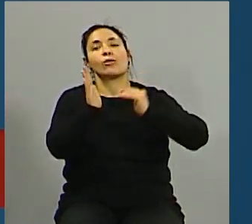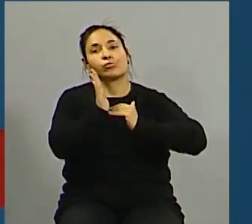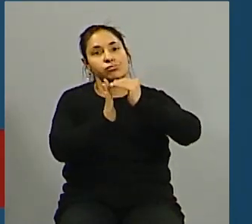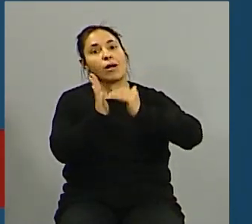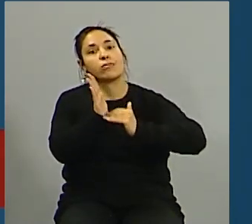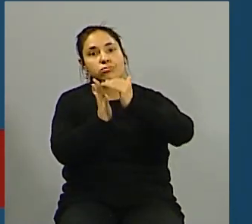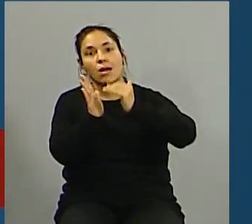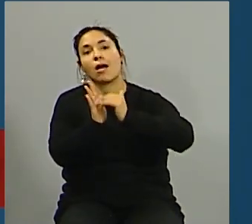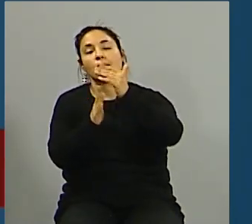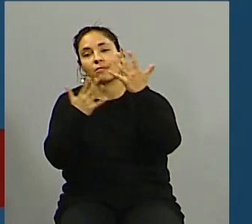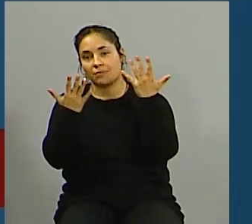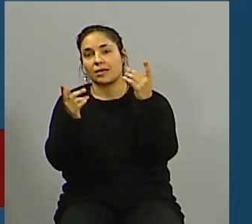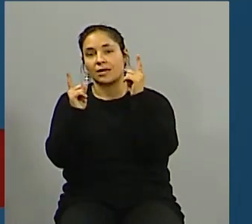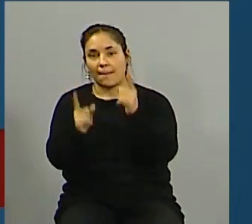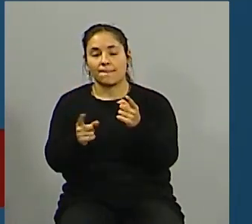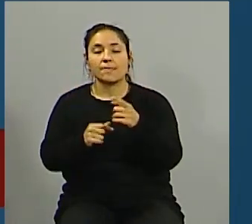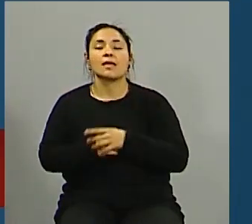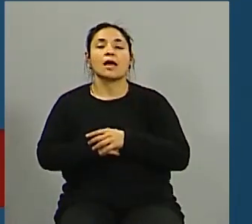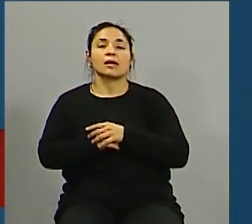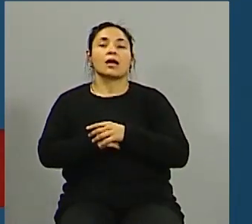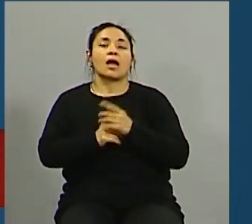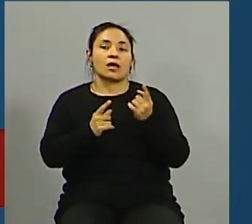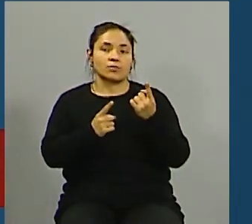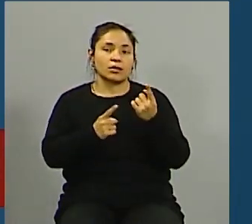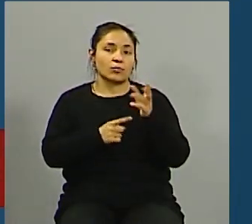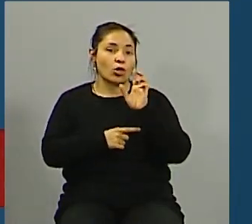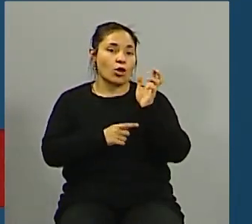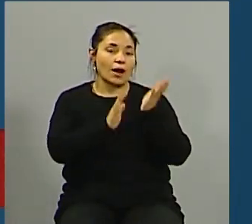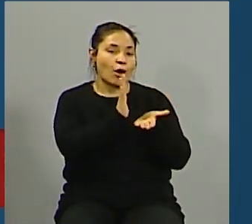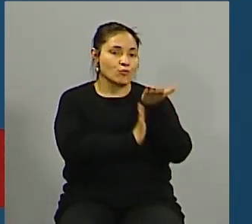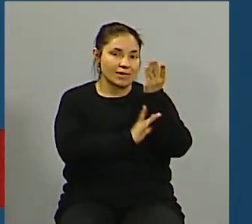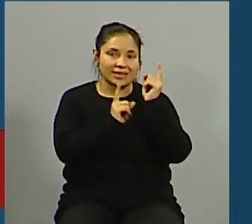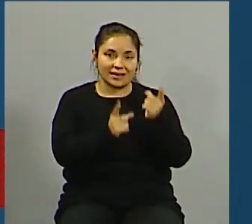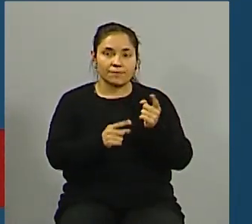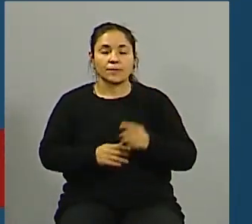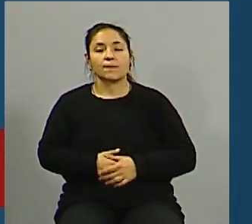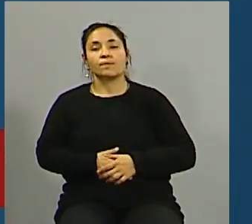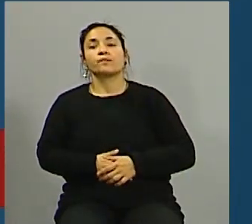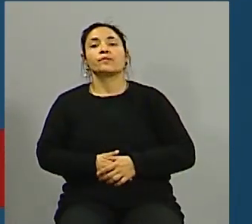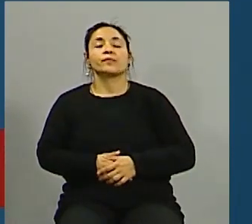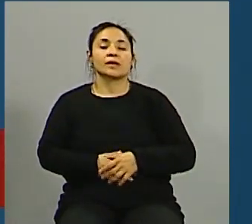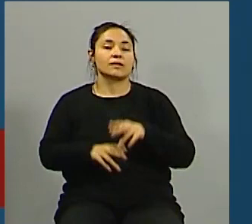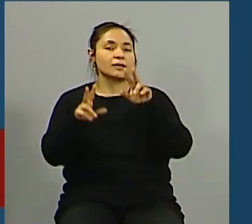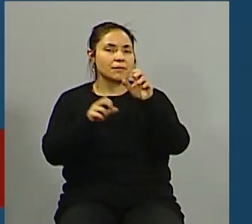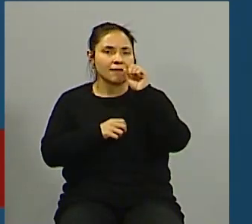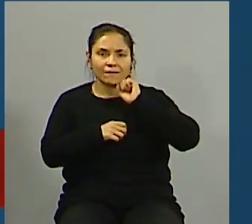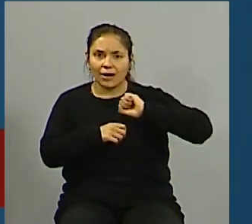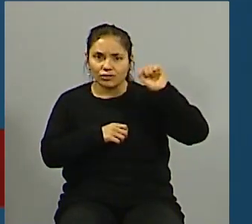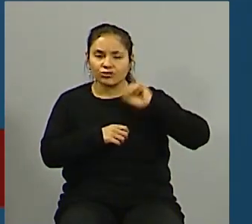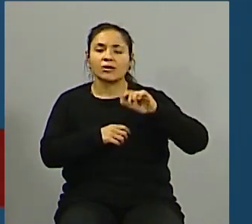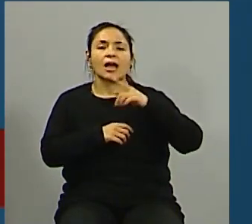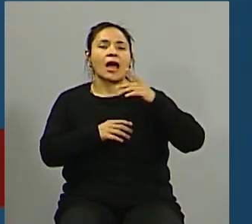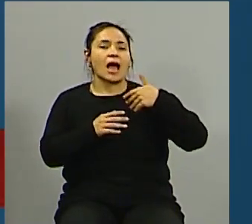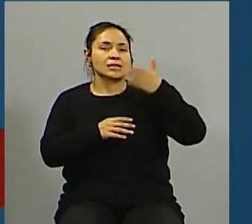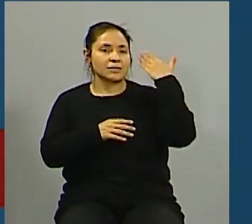tanto es de esperar que también siga trasladándose al aumento del dólar. Bueno, hablando de inflación, leíamos en las últimas horas